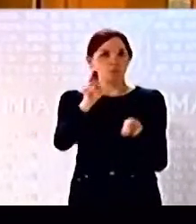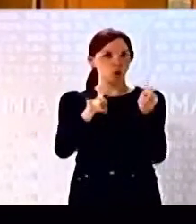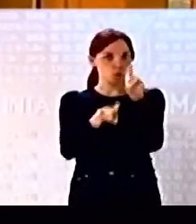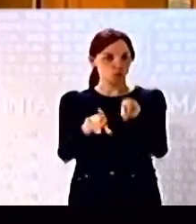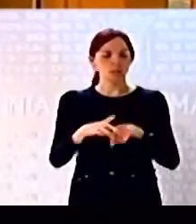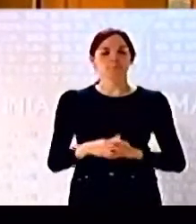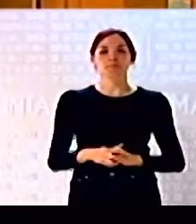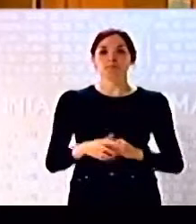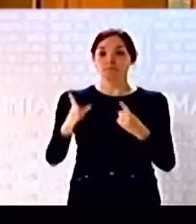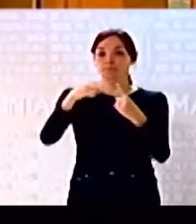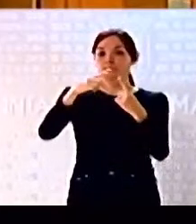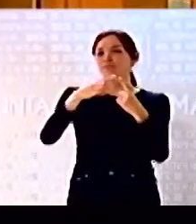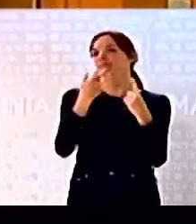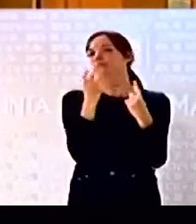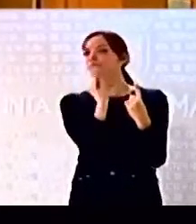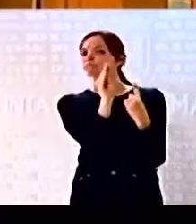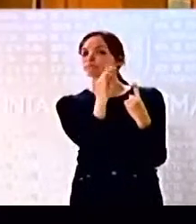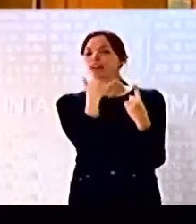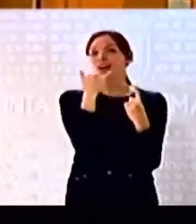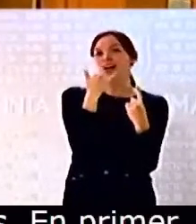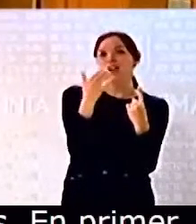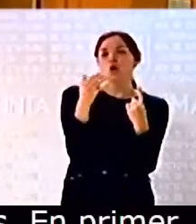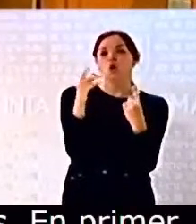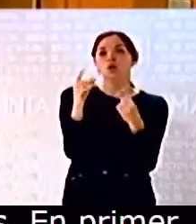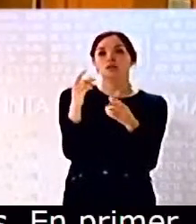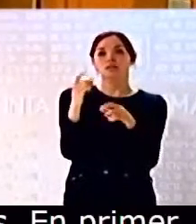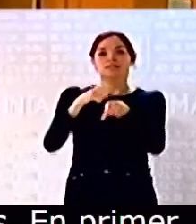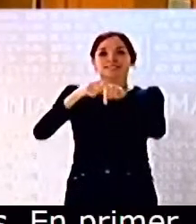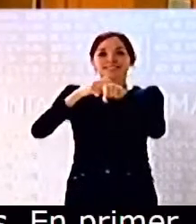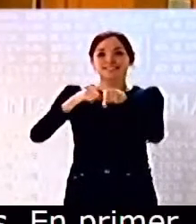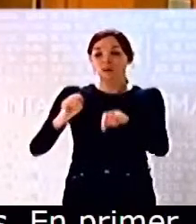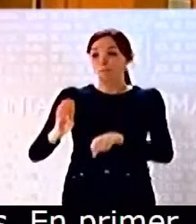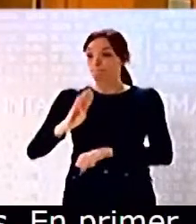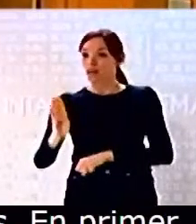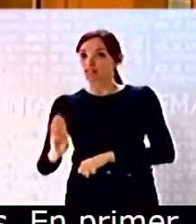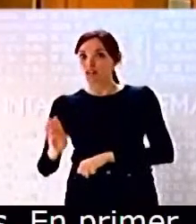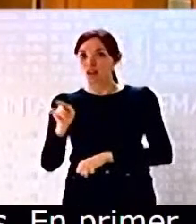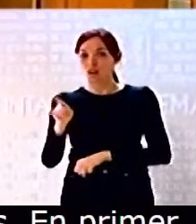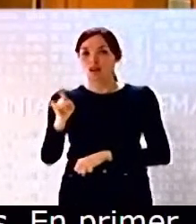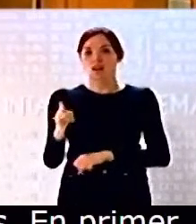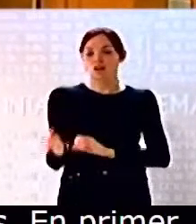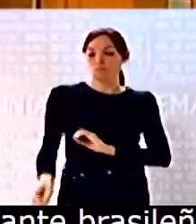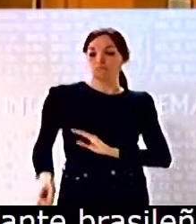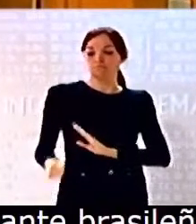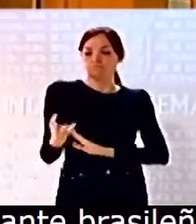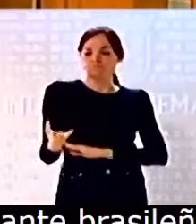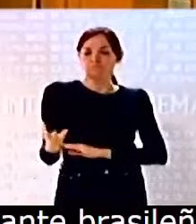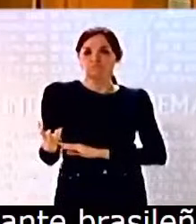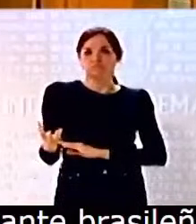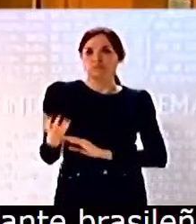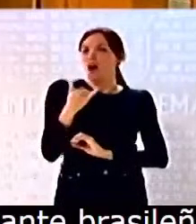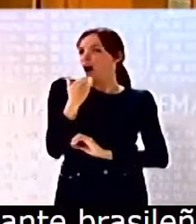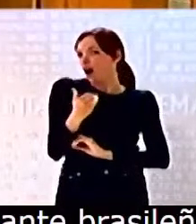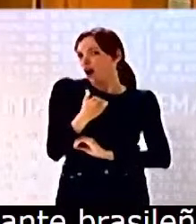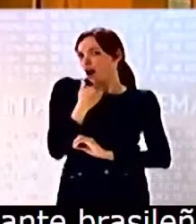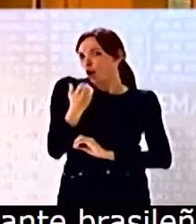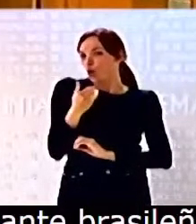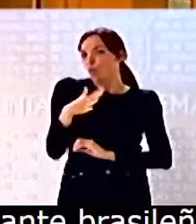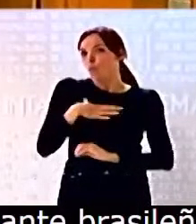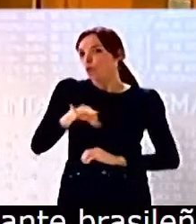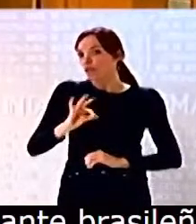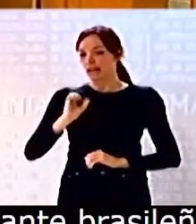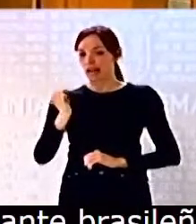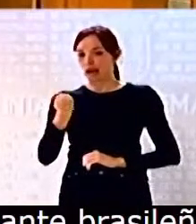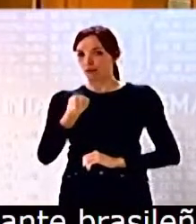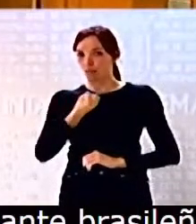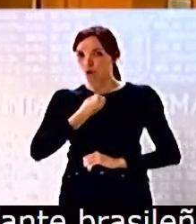si tienen alguna novedad sobre el brote de la variante brasileña que hay, es posible que haya en Navalmoral, aunque creo que